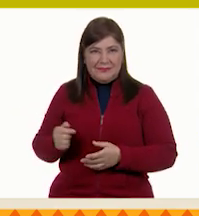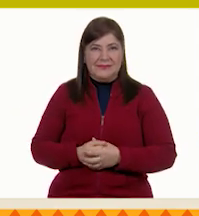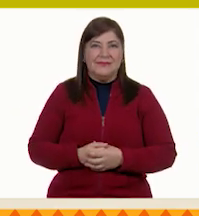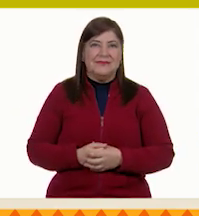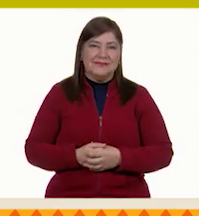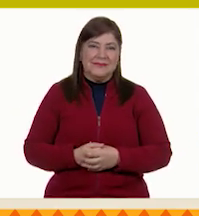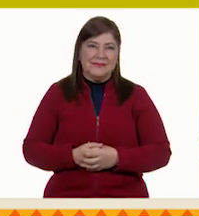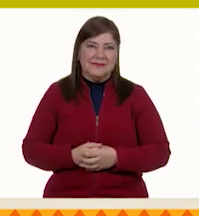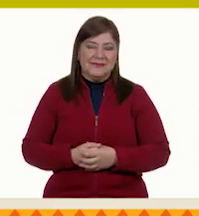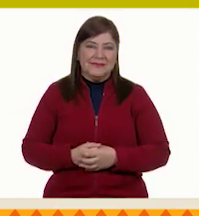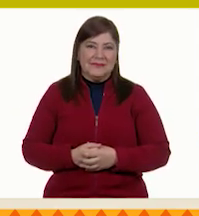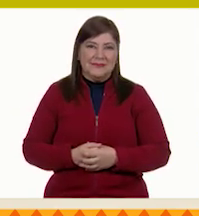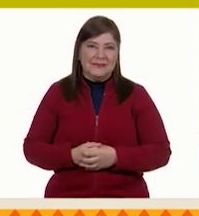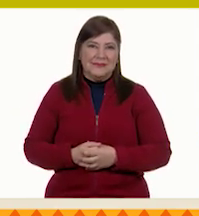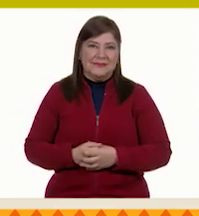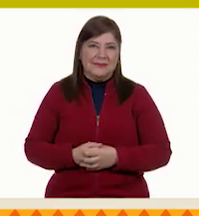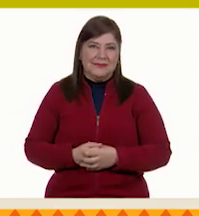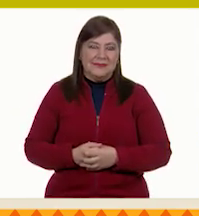800-288-6688 y